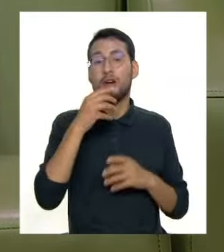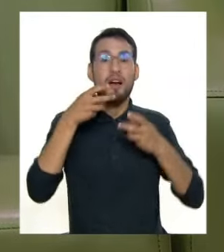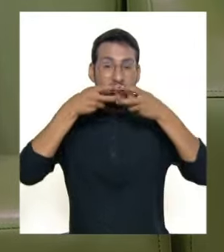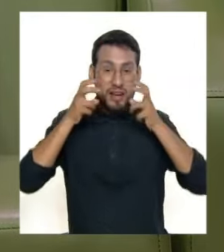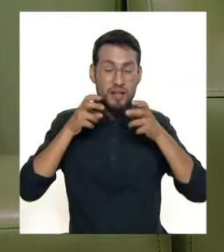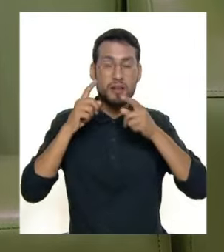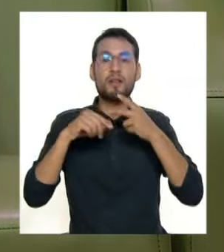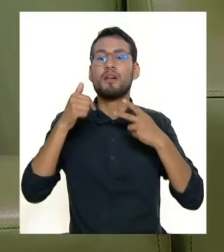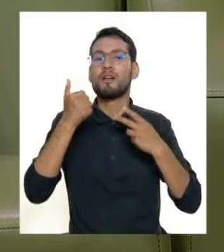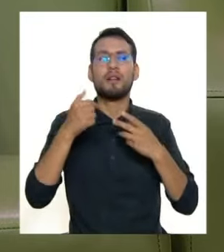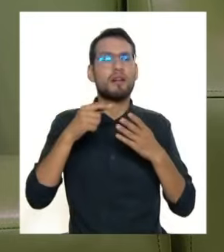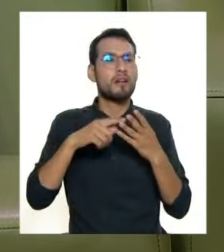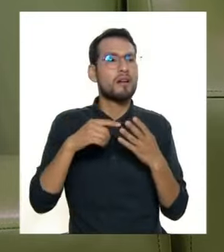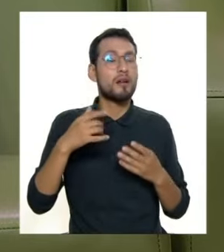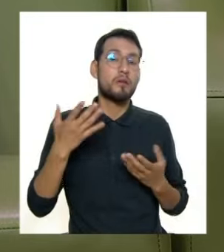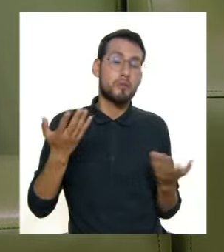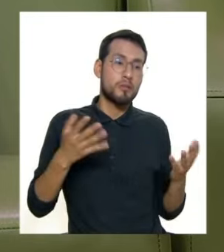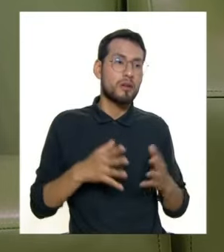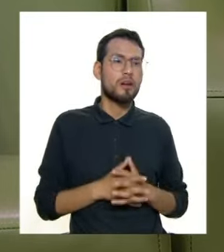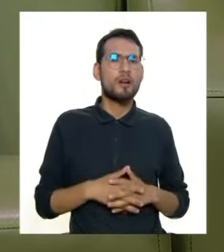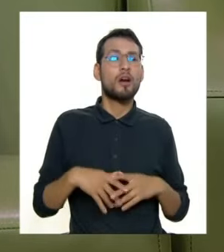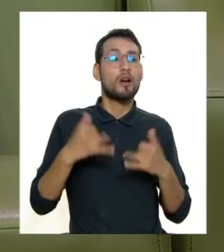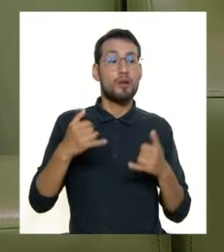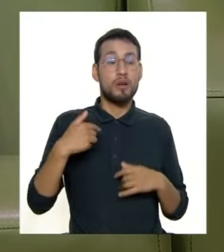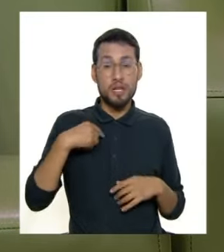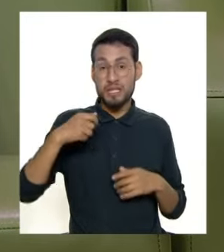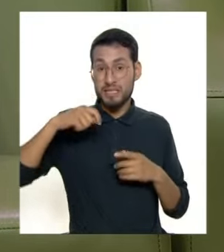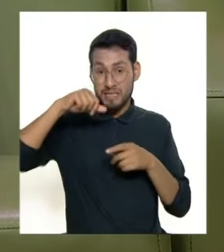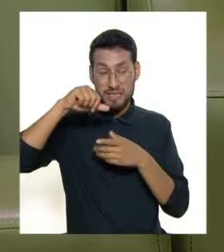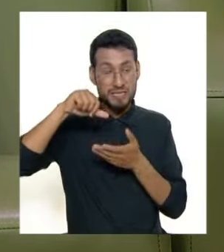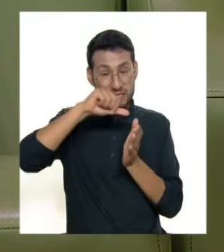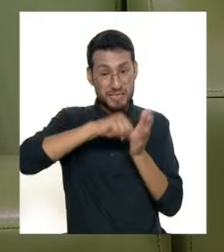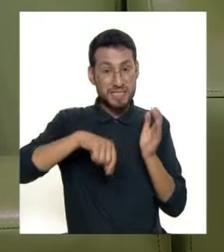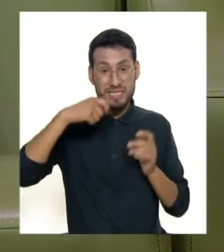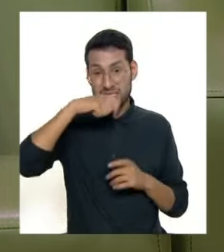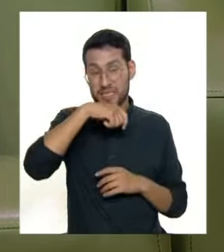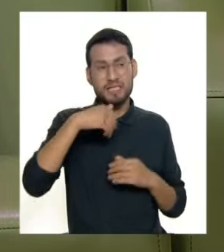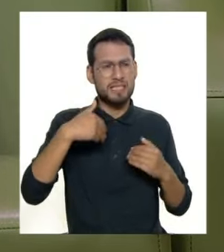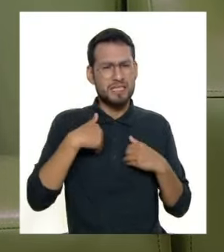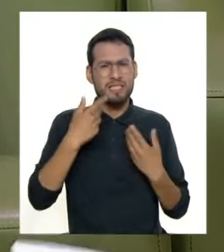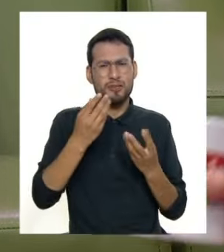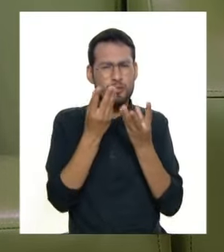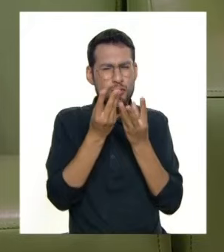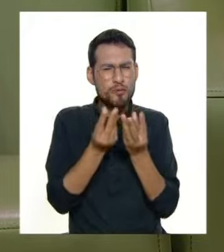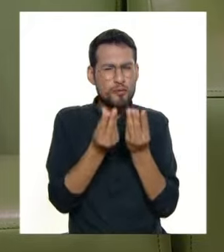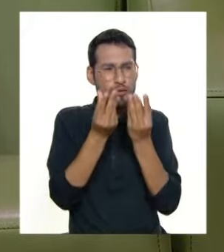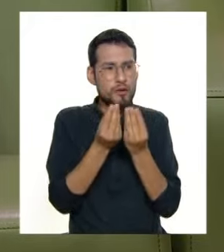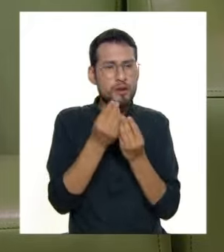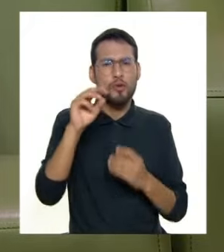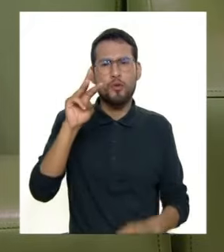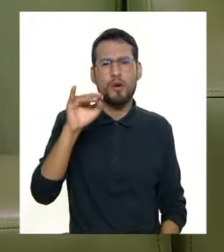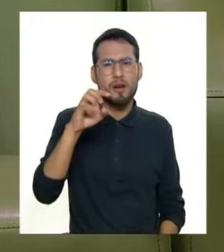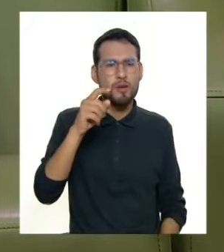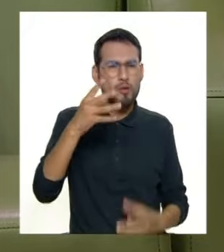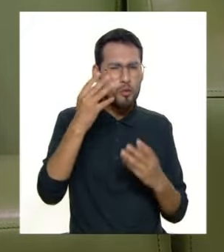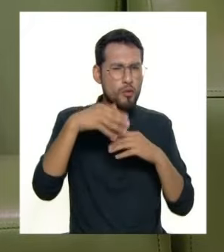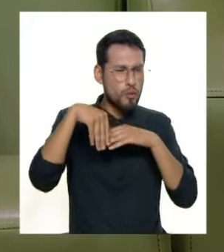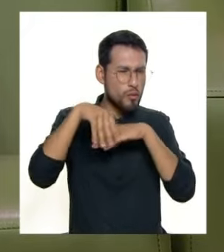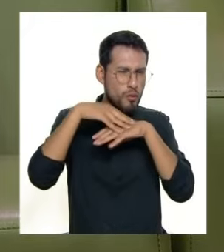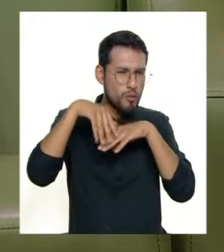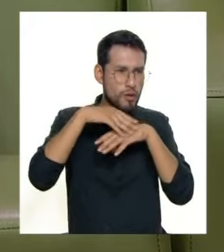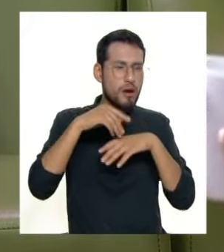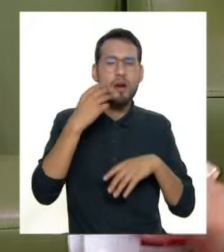cepillos interdentales, cepillos para brackets. Cada vez que hacemos una cirugía dental, tenemos unos cepillos de cerdas bien suavecitas como el YIP, como el algodón, ¿no?